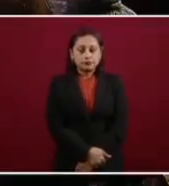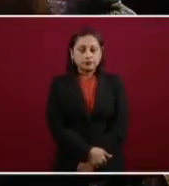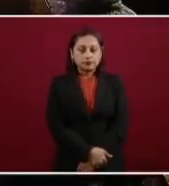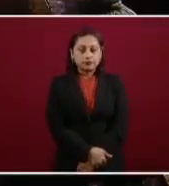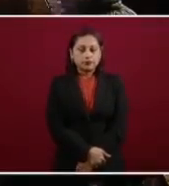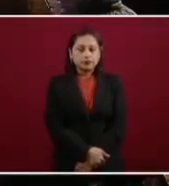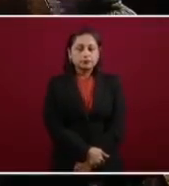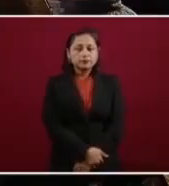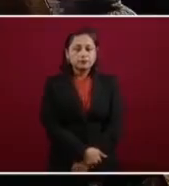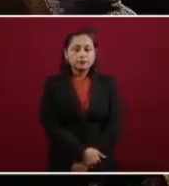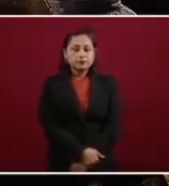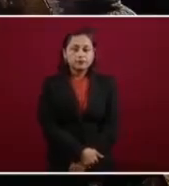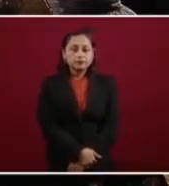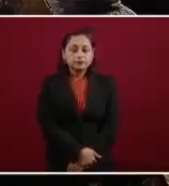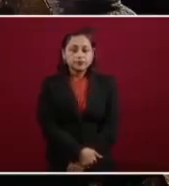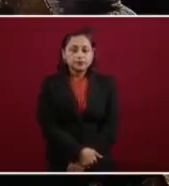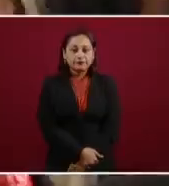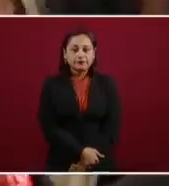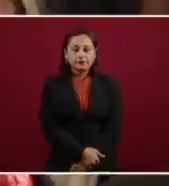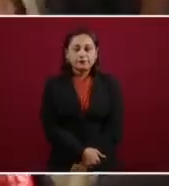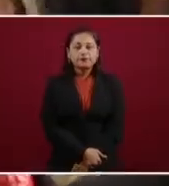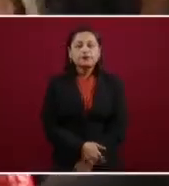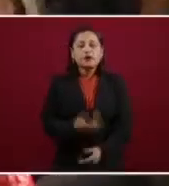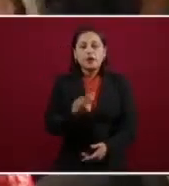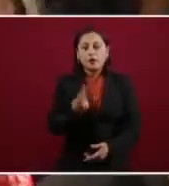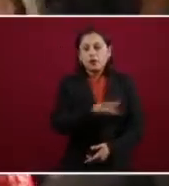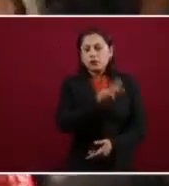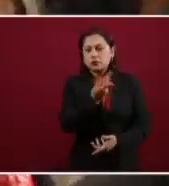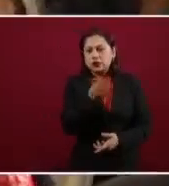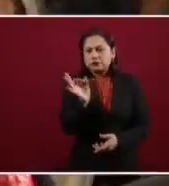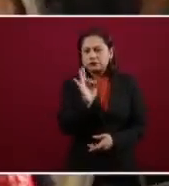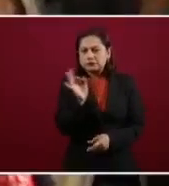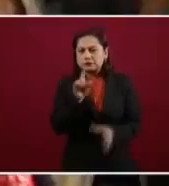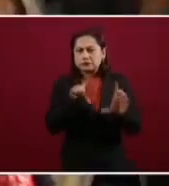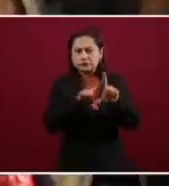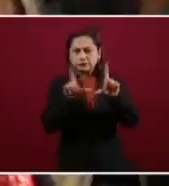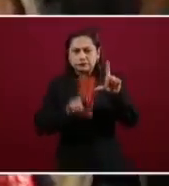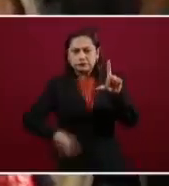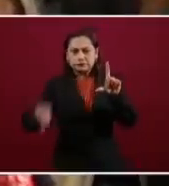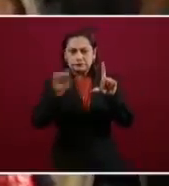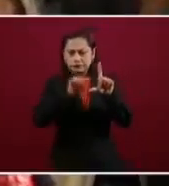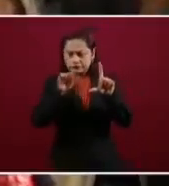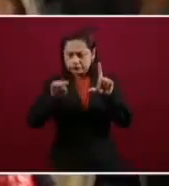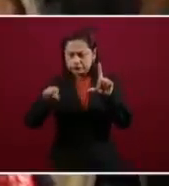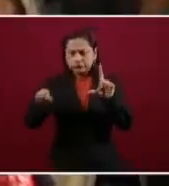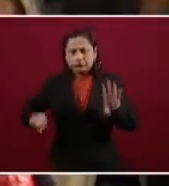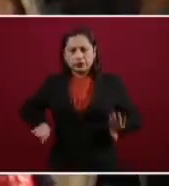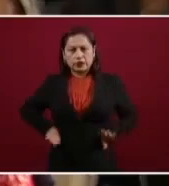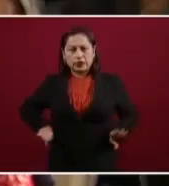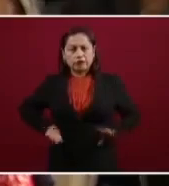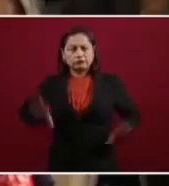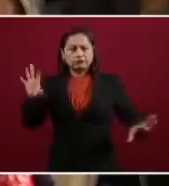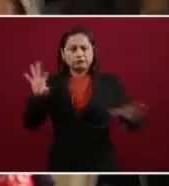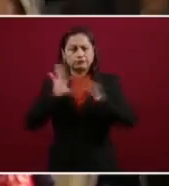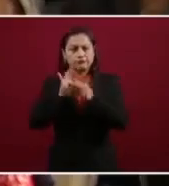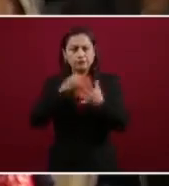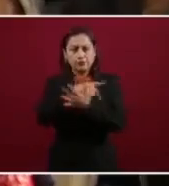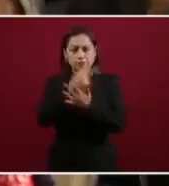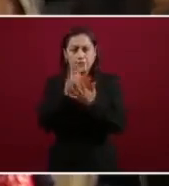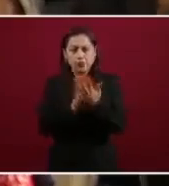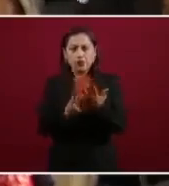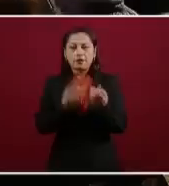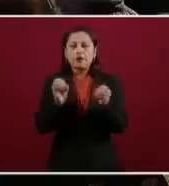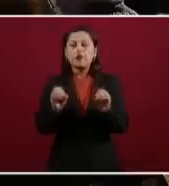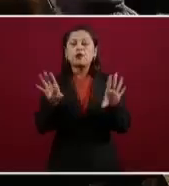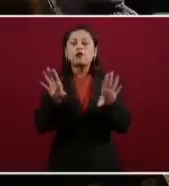un programa por región y no pues prácticamente se le pregunta para acortar el tiempo